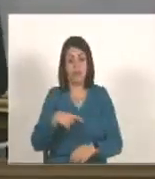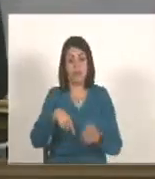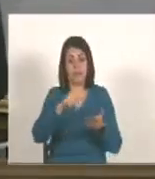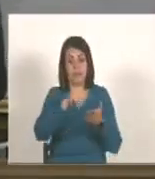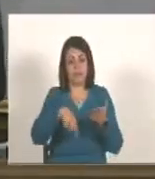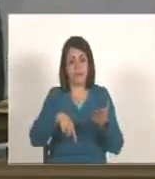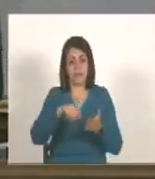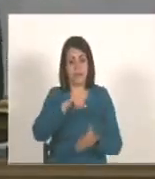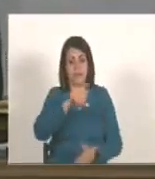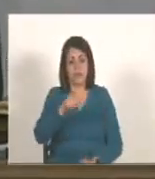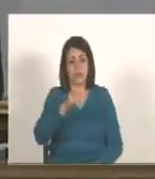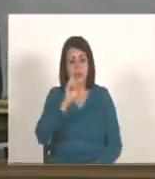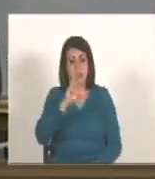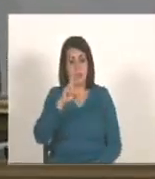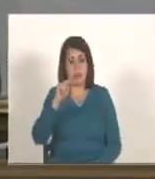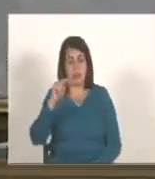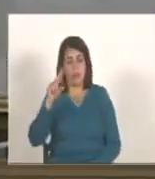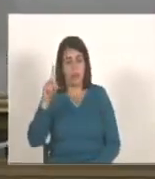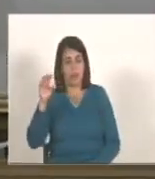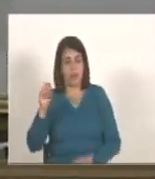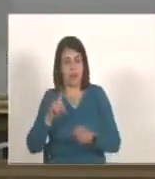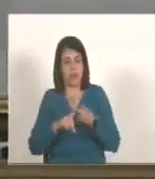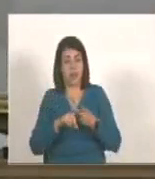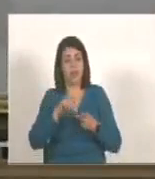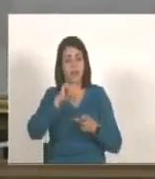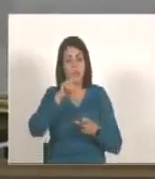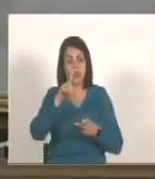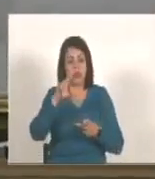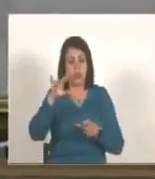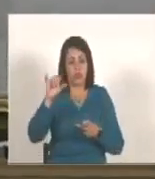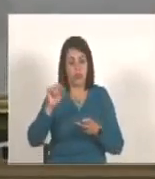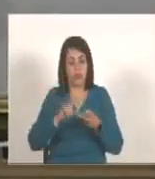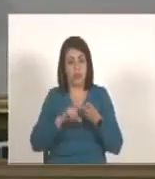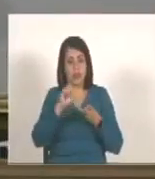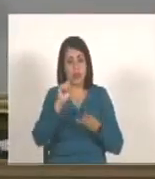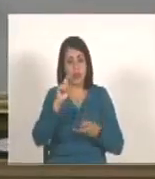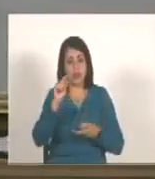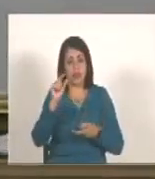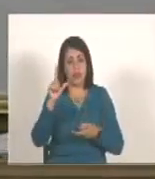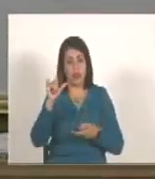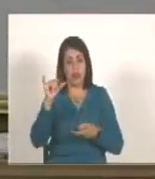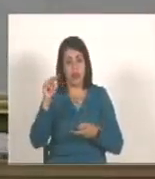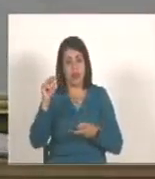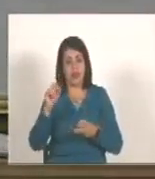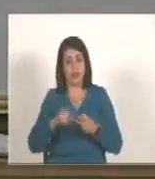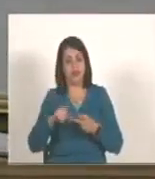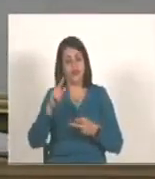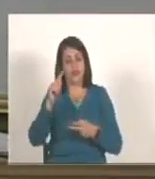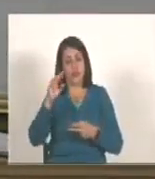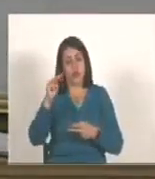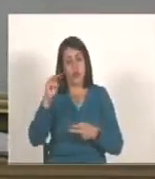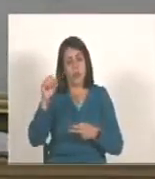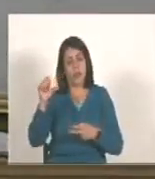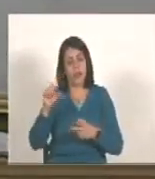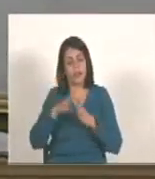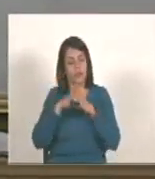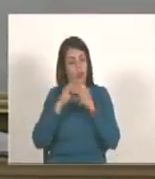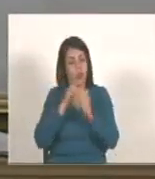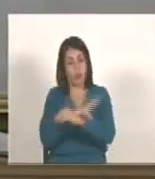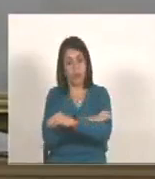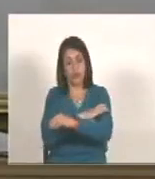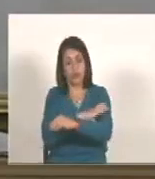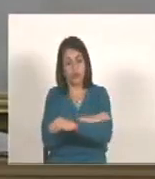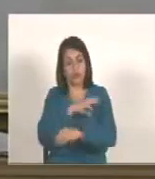Gerardo Blay, Roberto Enrique, Luis Aquiles Moreno, Stalin González, Tomás Guanipa, Freddy Guevara,